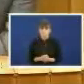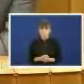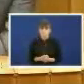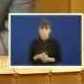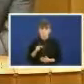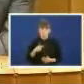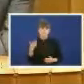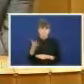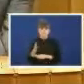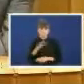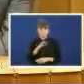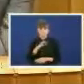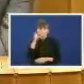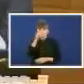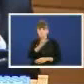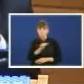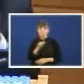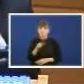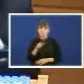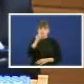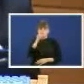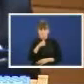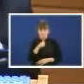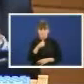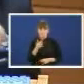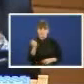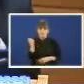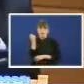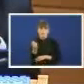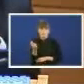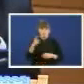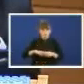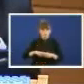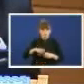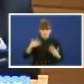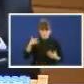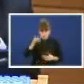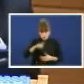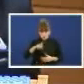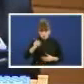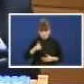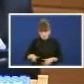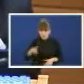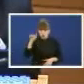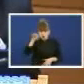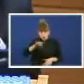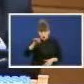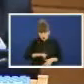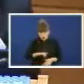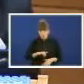que se sume a ese esforzo pondo dende hoxe mesmo dende hoxe mesmo sen esperar